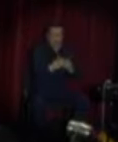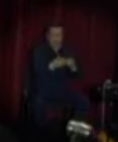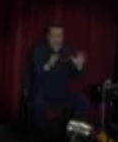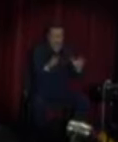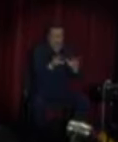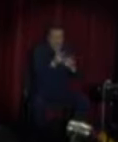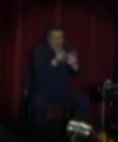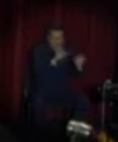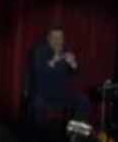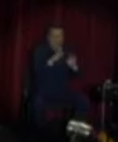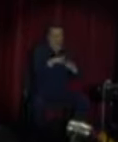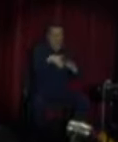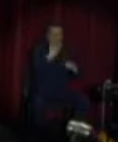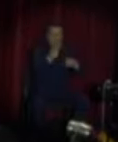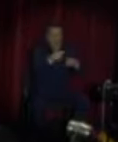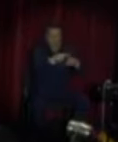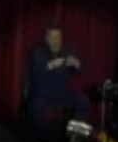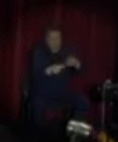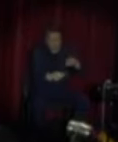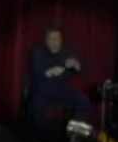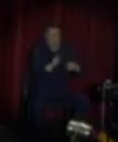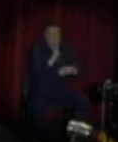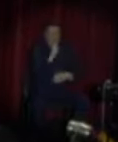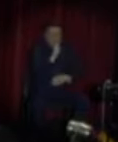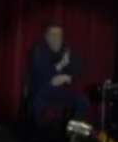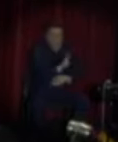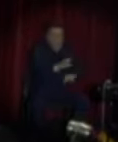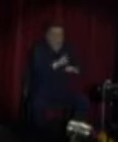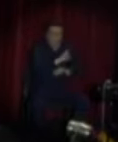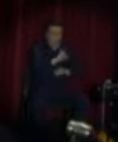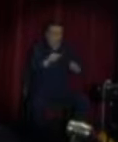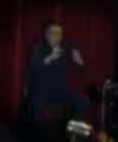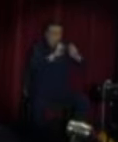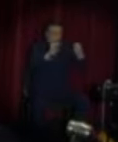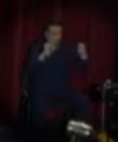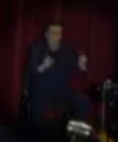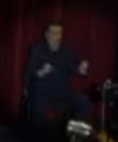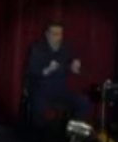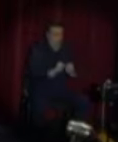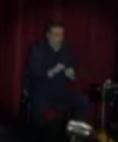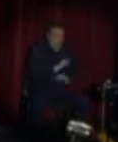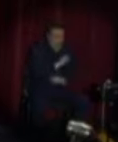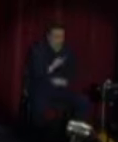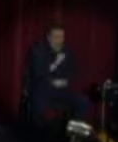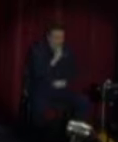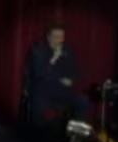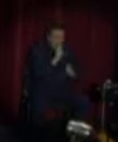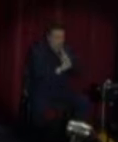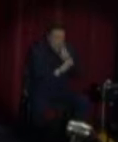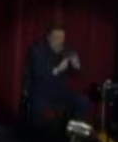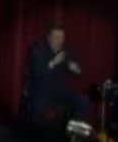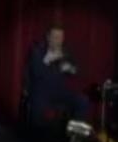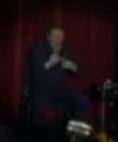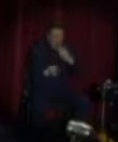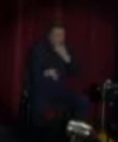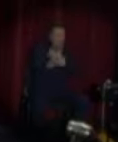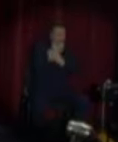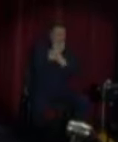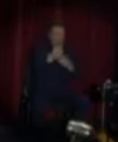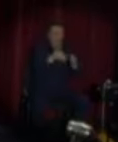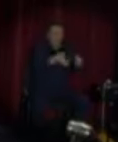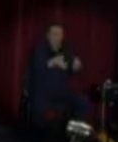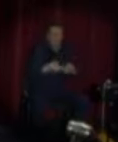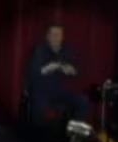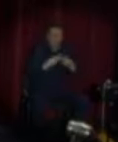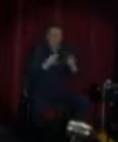todas las que se hagan y las demás se van a responder por la plataforma forma que corresponde cuando se está arriba la Cuenta pública y ahí se